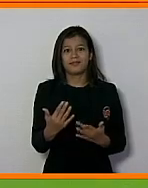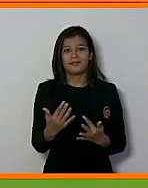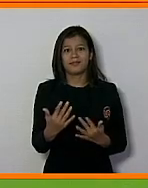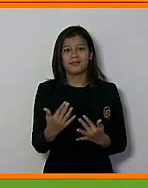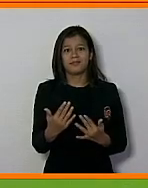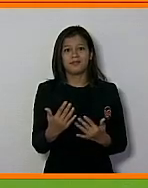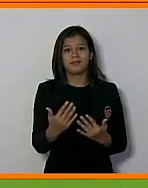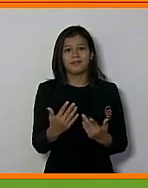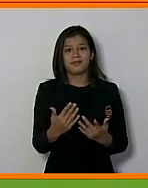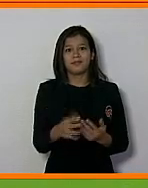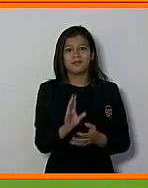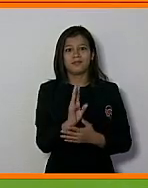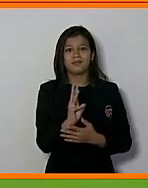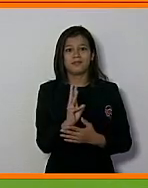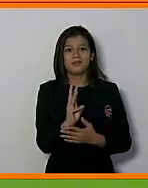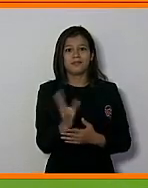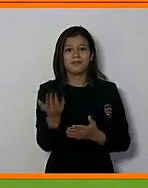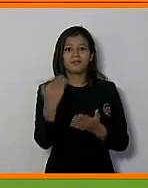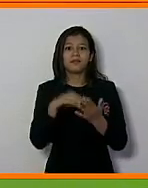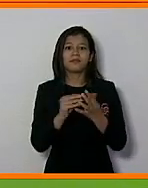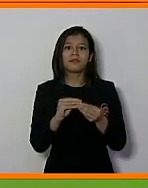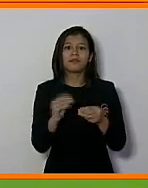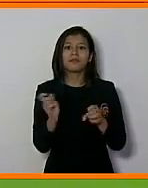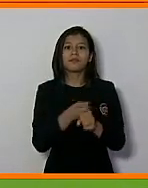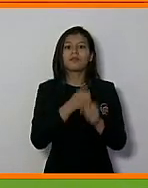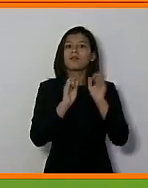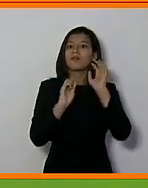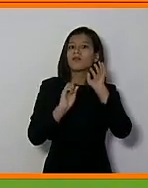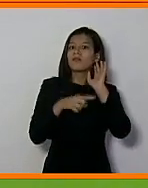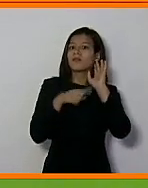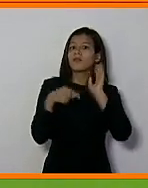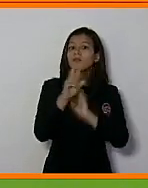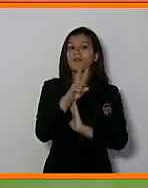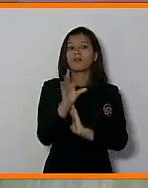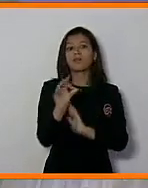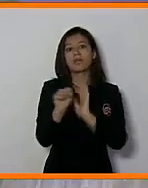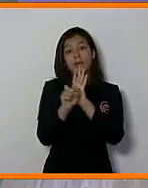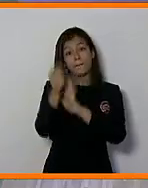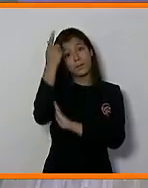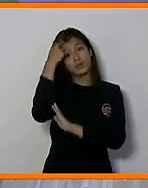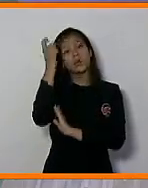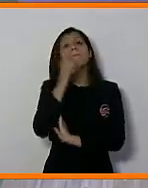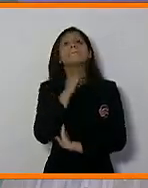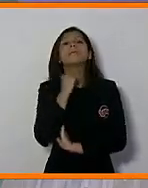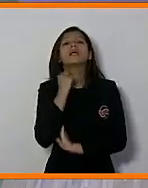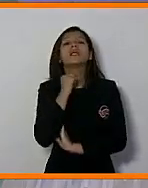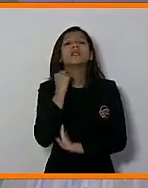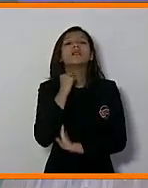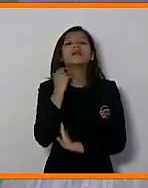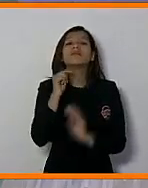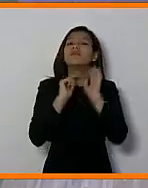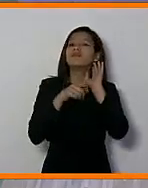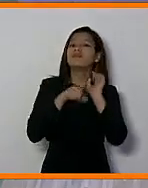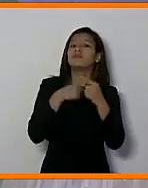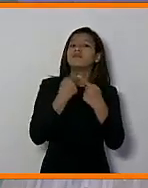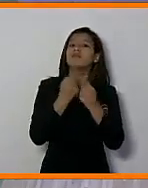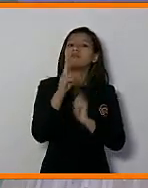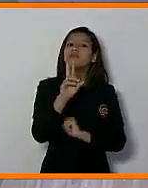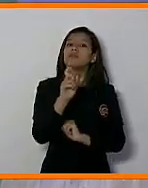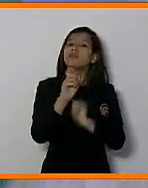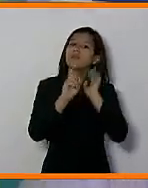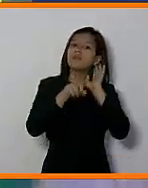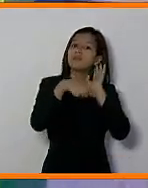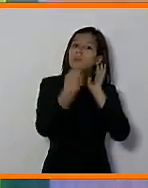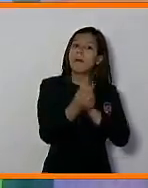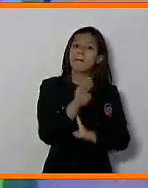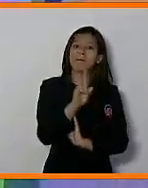porque este es el 6. El número favorecido para diario es el 29 con su símbolo de sueños padre. Para Multi X 2X y